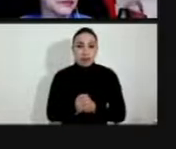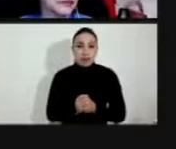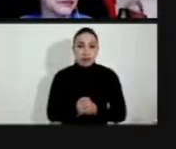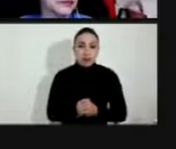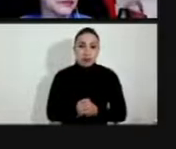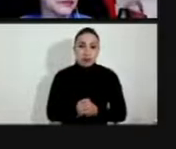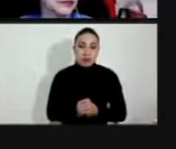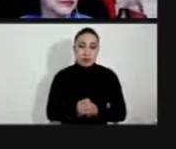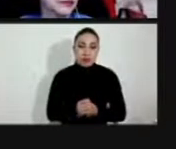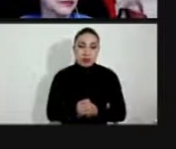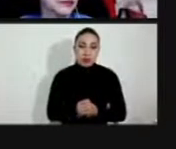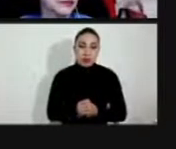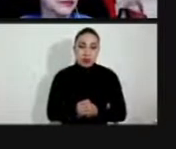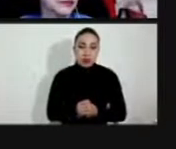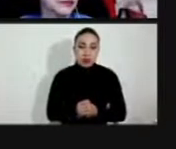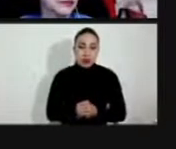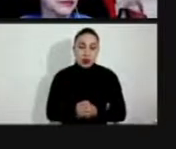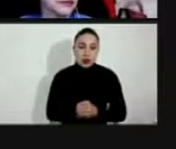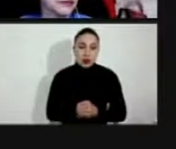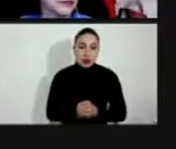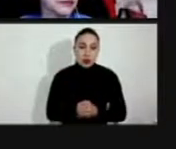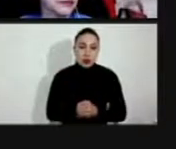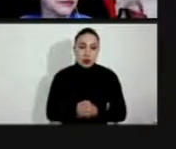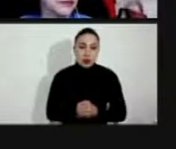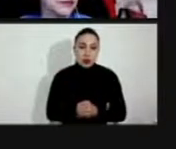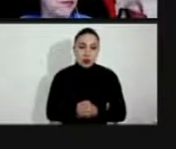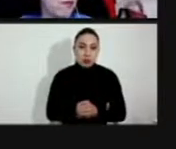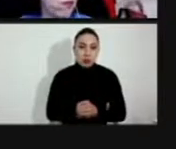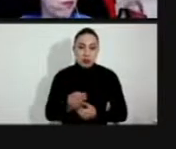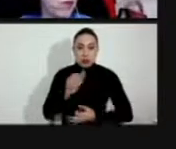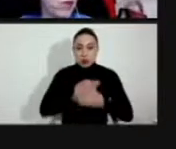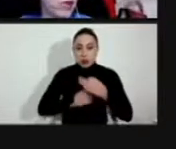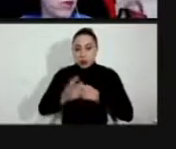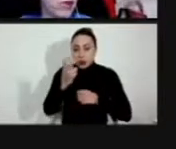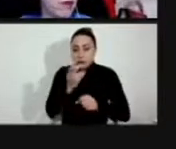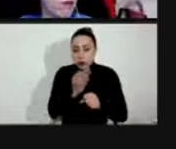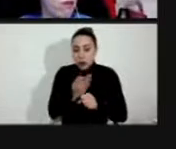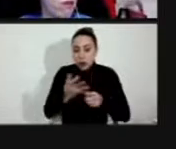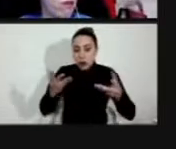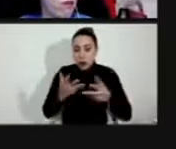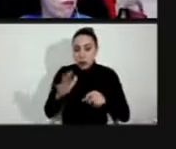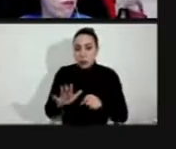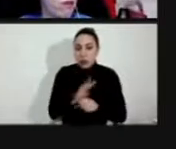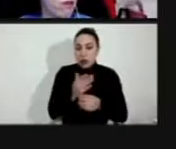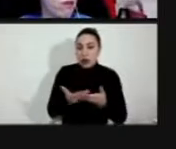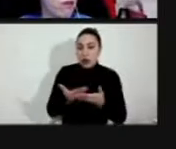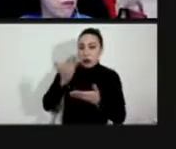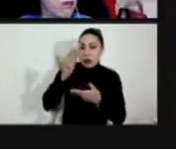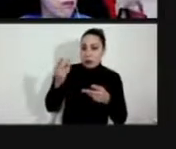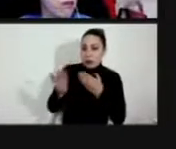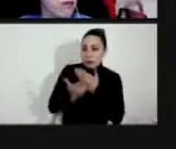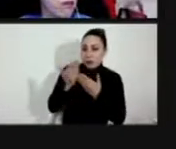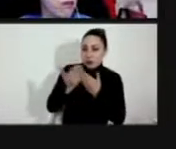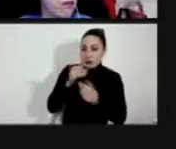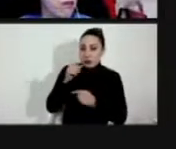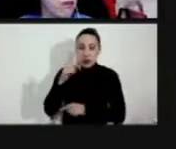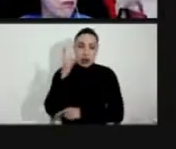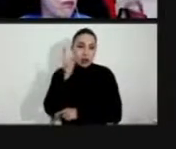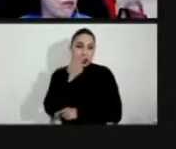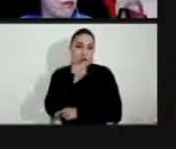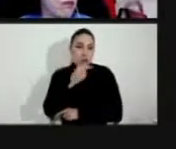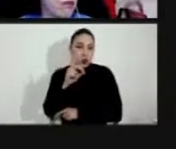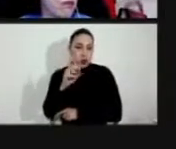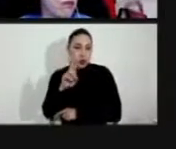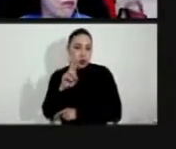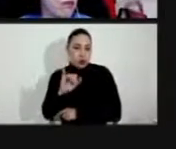gravedad extrema. Y esto lo digo porque hace un momento el diputado Dorin solicitaba que se